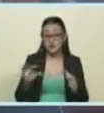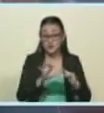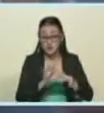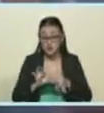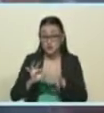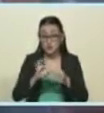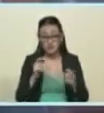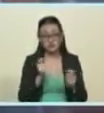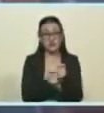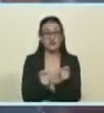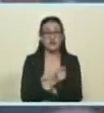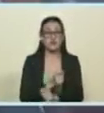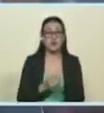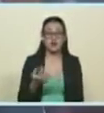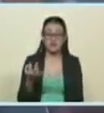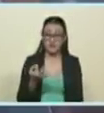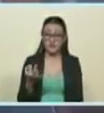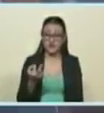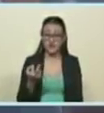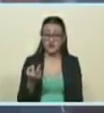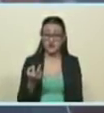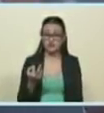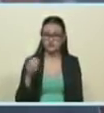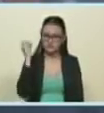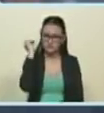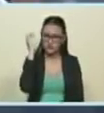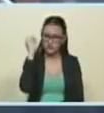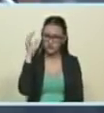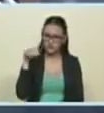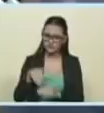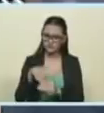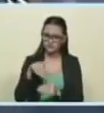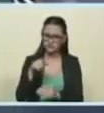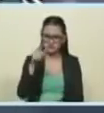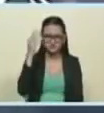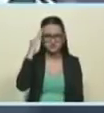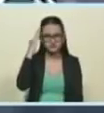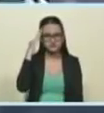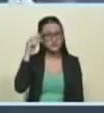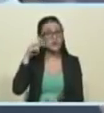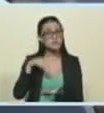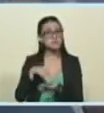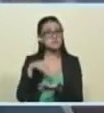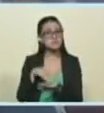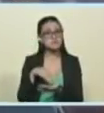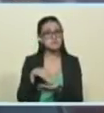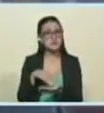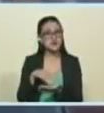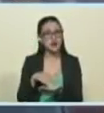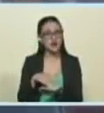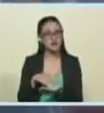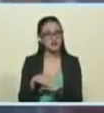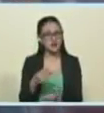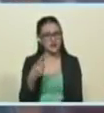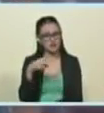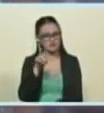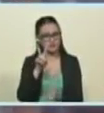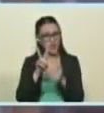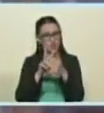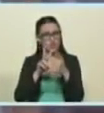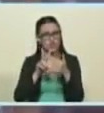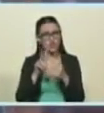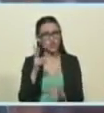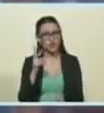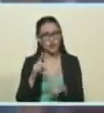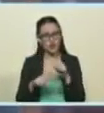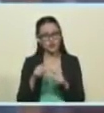trabajar para transformar la realidad. Efectivamente, durante la campaña electoral, presidente, usted lo sabe, el estado Miranda, por dos razones fundamentales, su